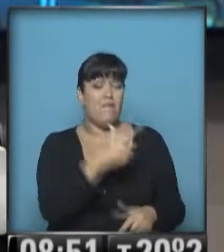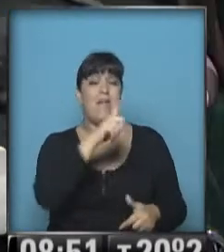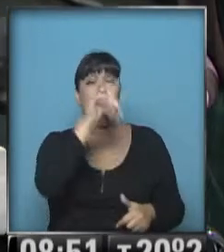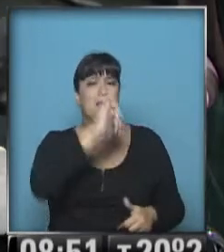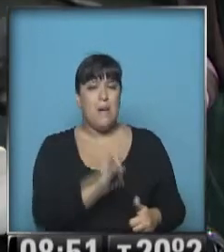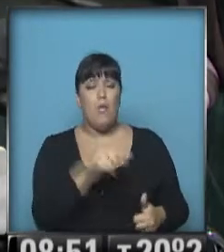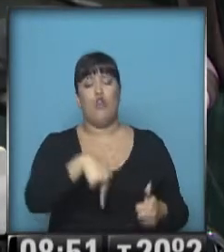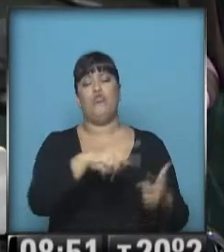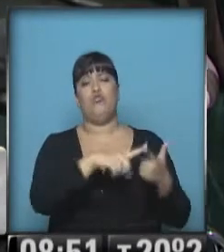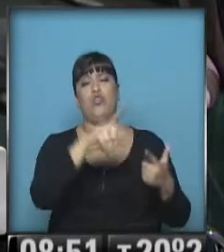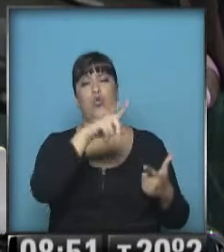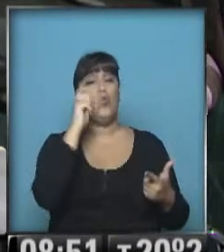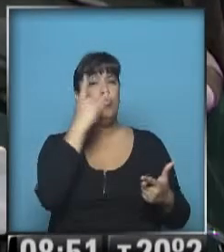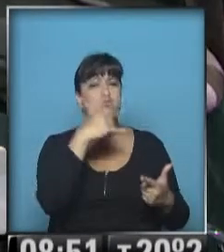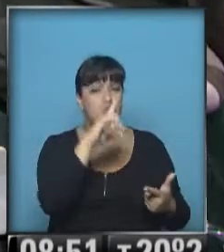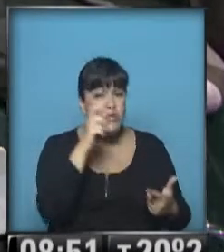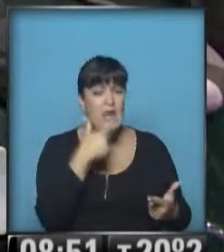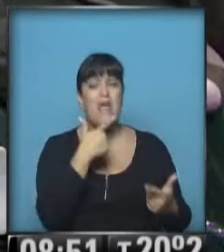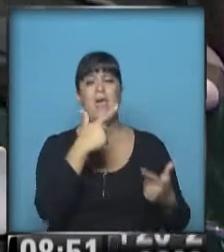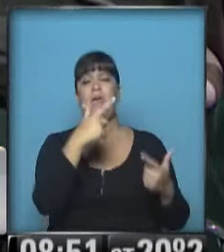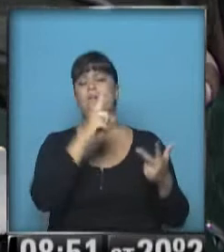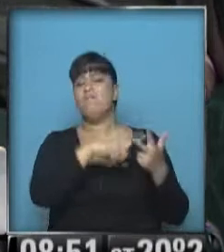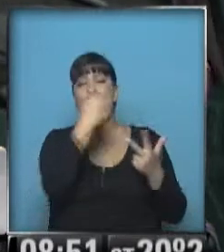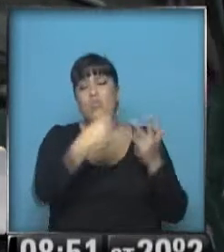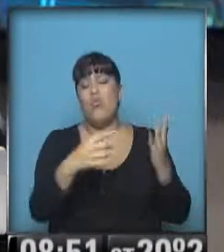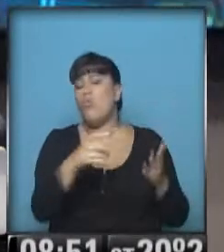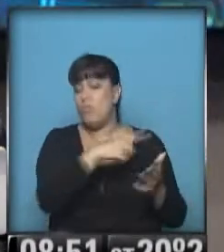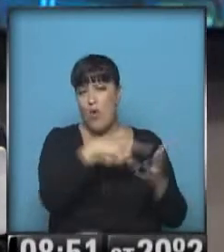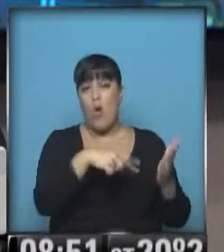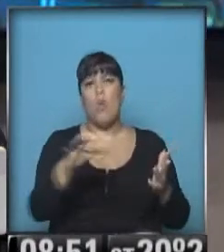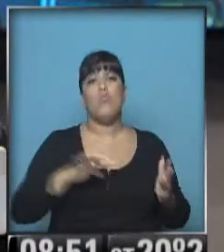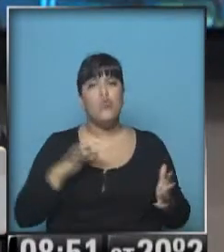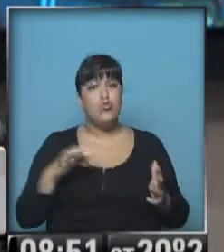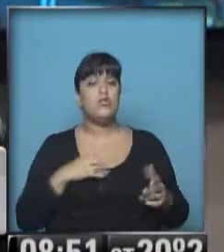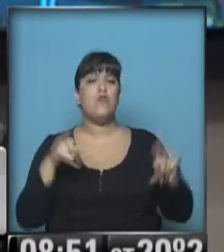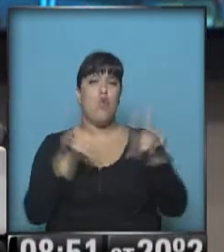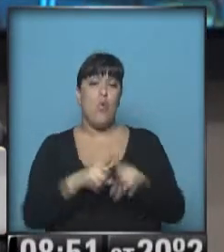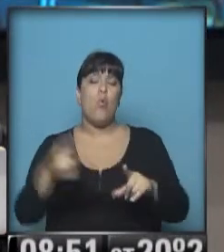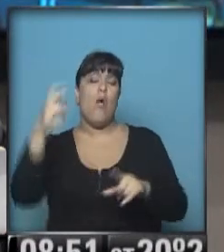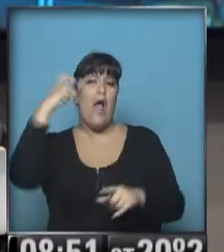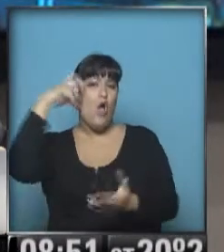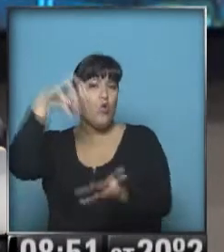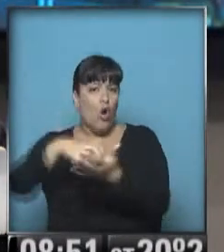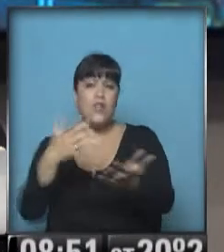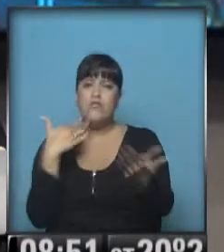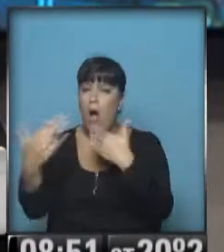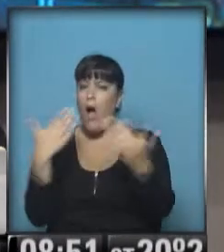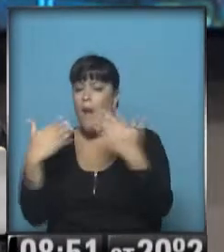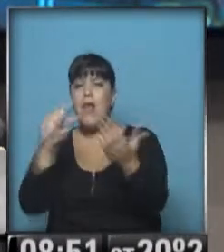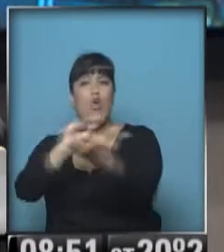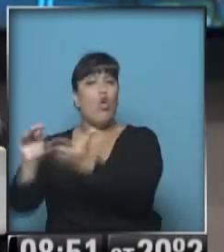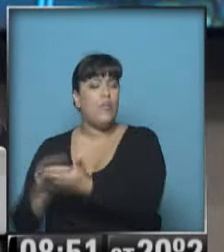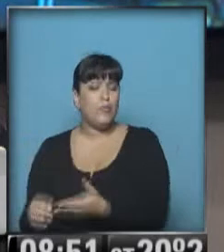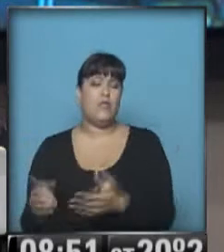josé cruz juan fiochetta durante varios años estuvieron en la puerta del congreso hablando con varios legisladores nacionales del